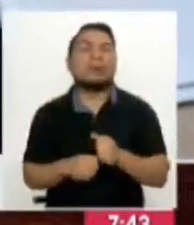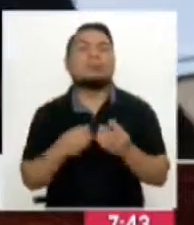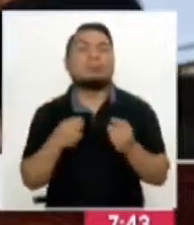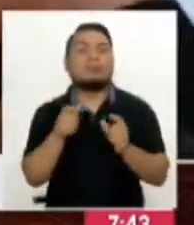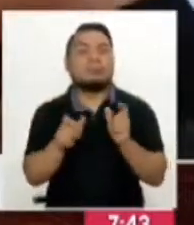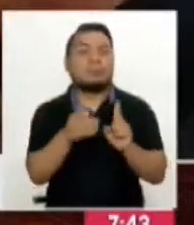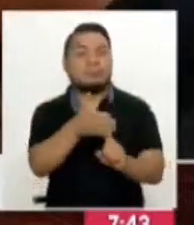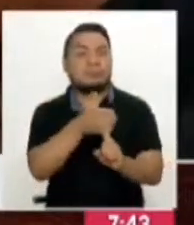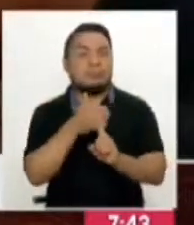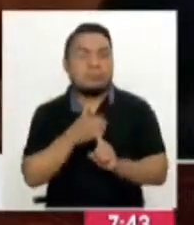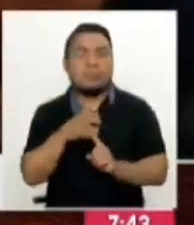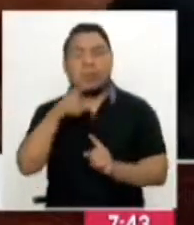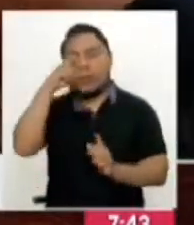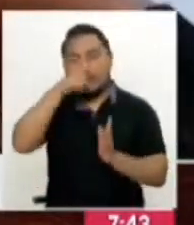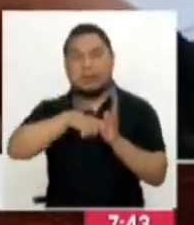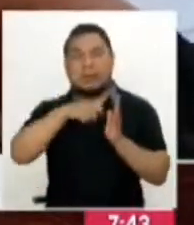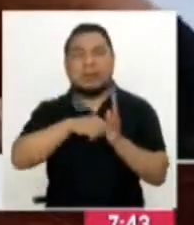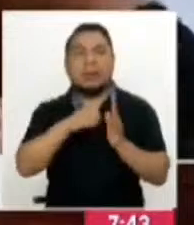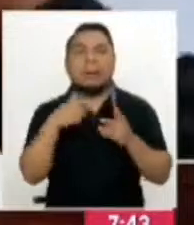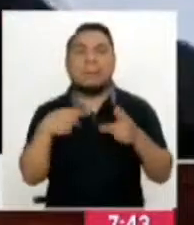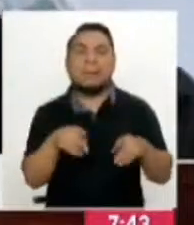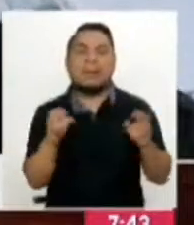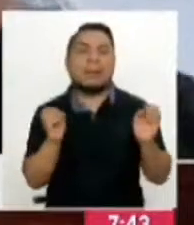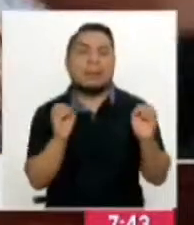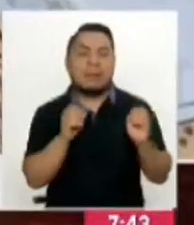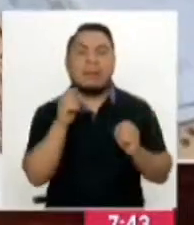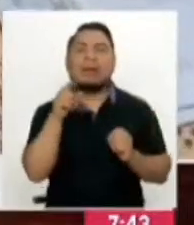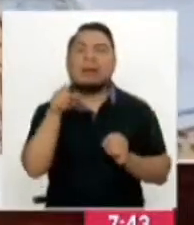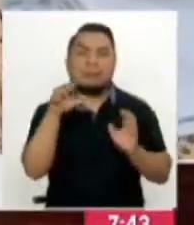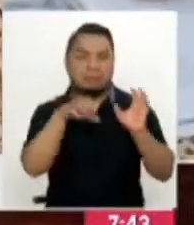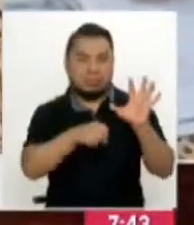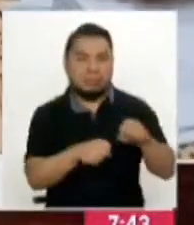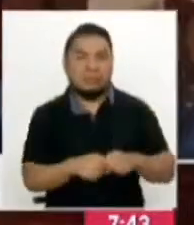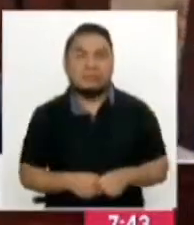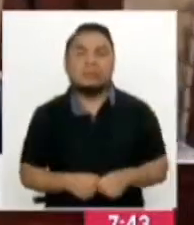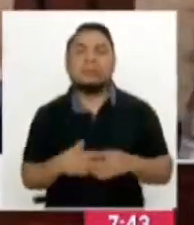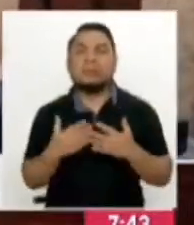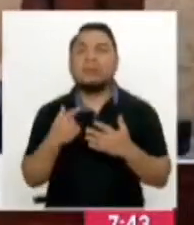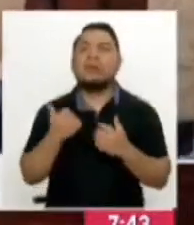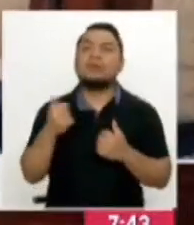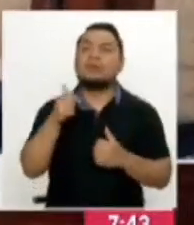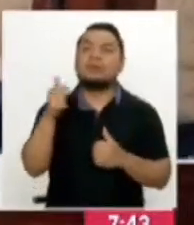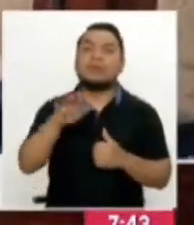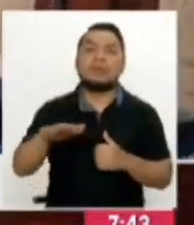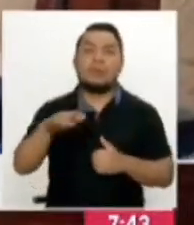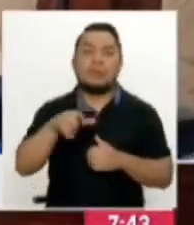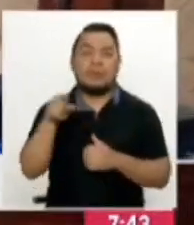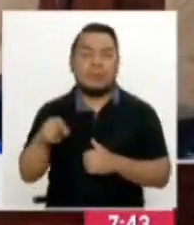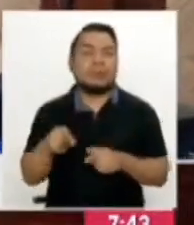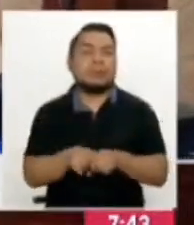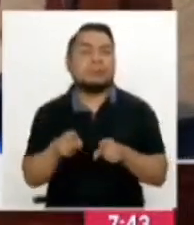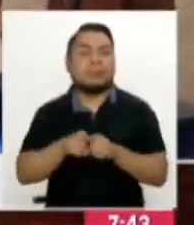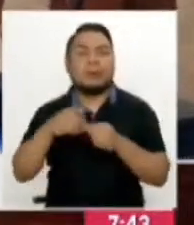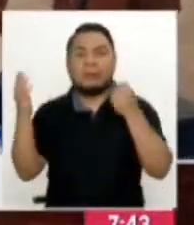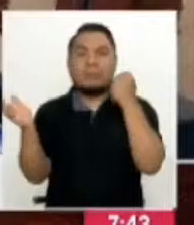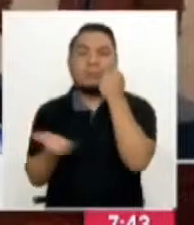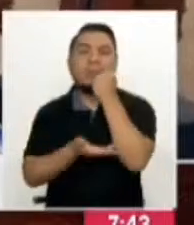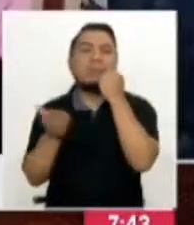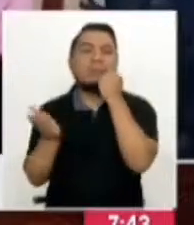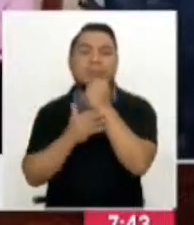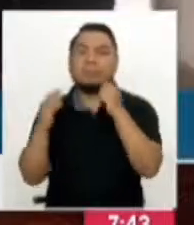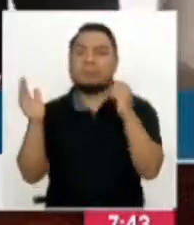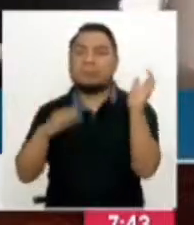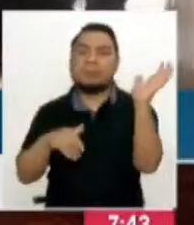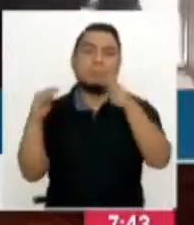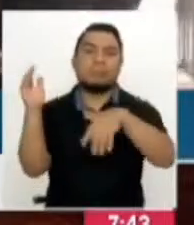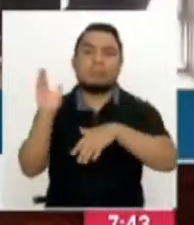personas, minería ilegal. En la zona oriente de nuestro país está apareciendo problemas de deforestación del medio